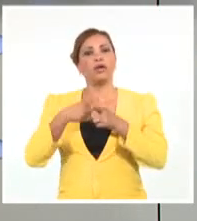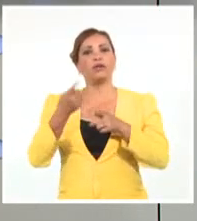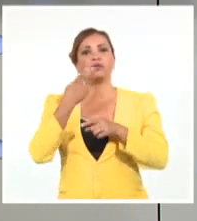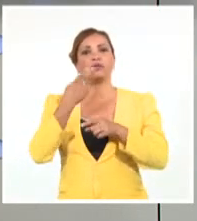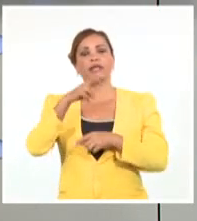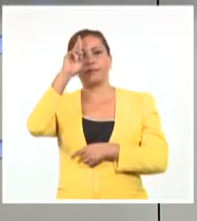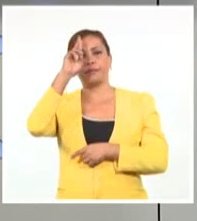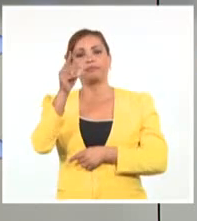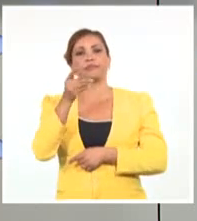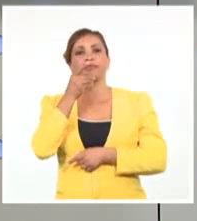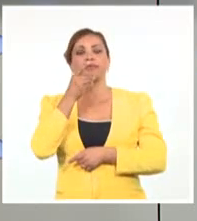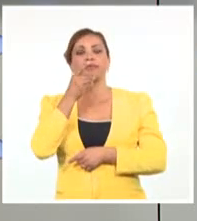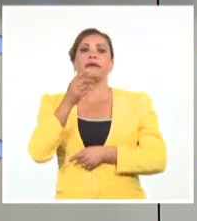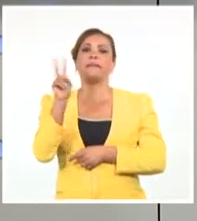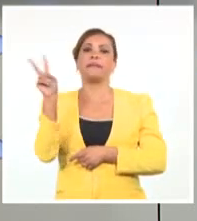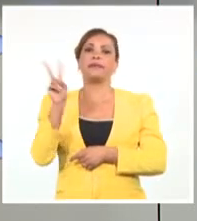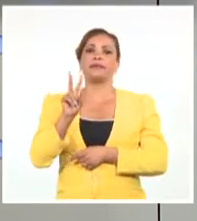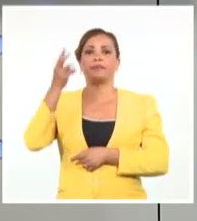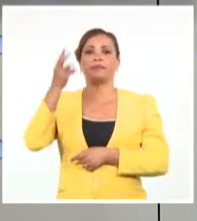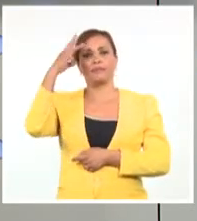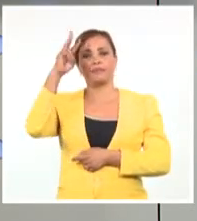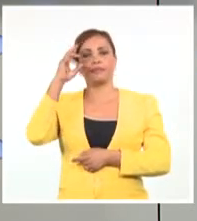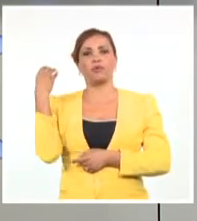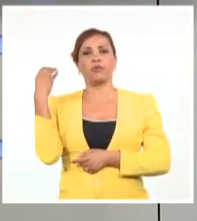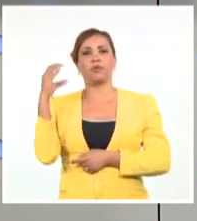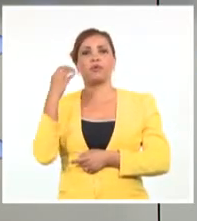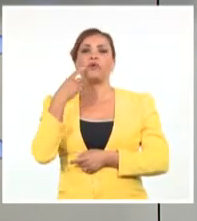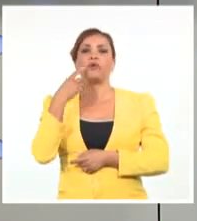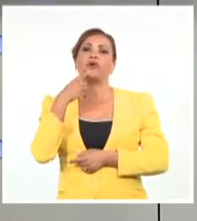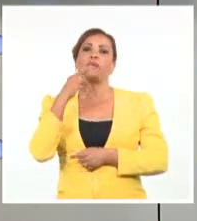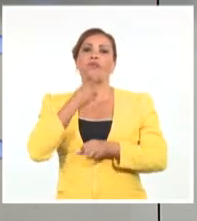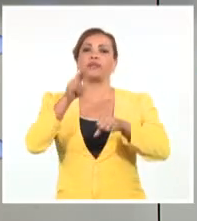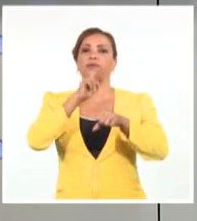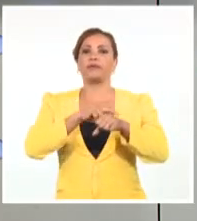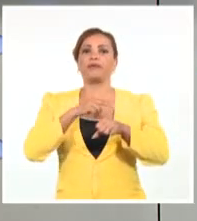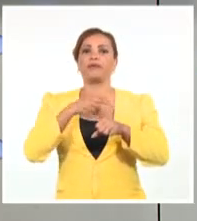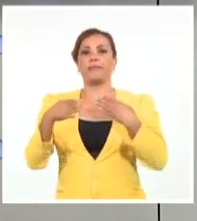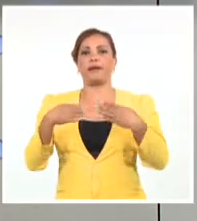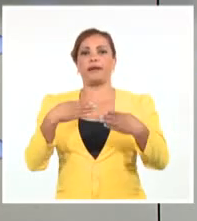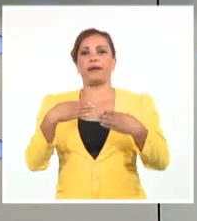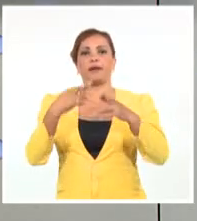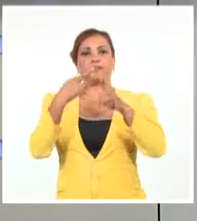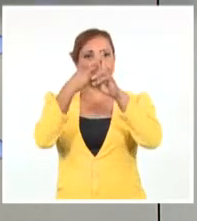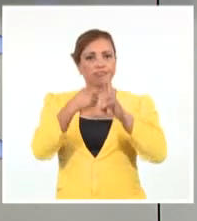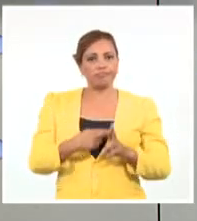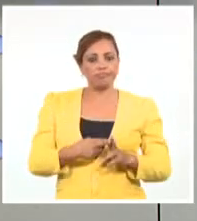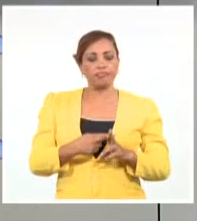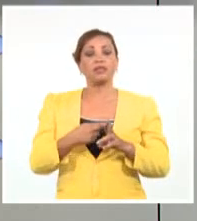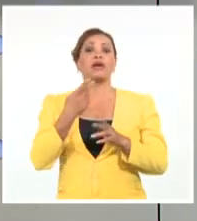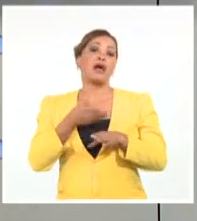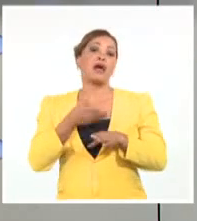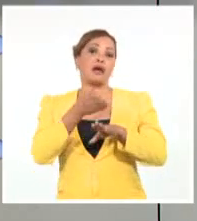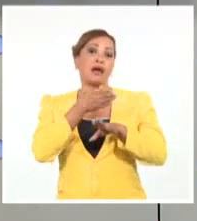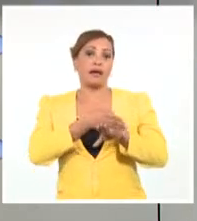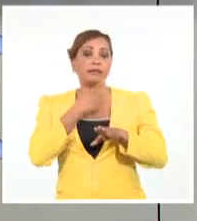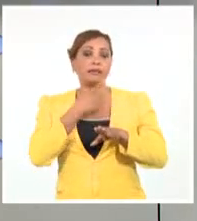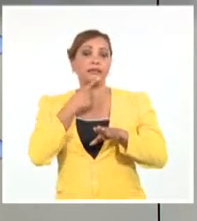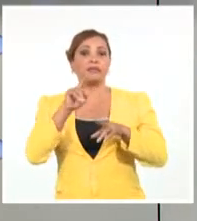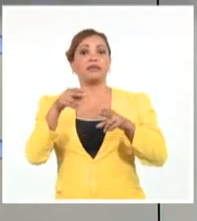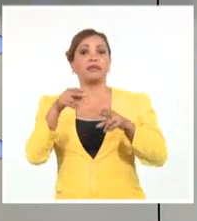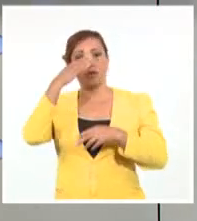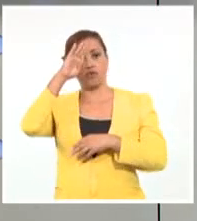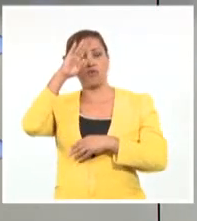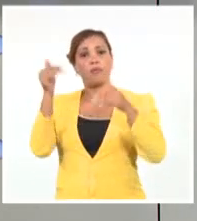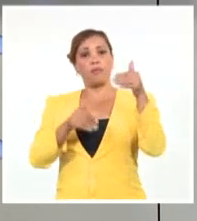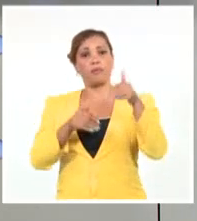Venezuela, México, Colombia, Puerto Rico y Panamá por ese orden. Vale destacar que si bien en ocasiones anteriores Cuba ha asistido a este certamen